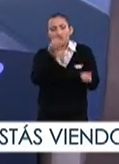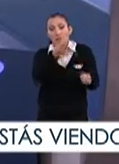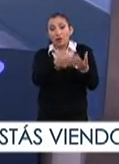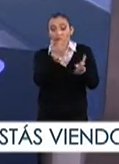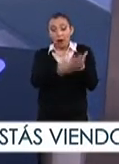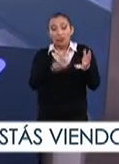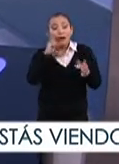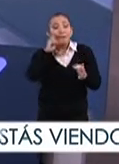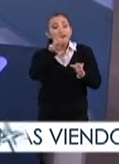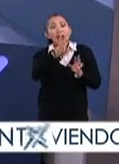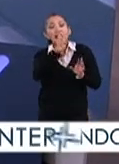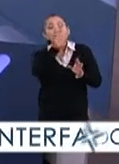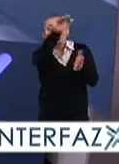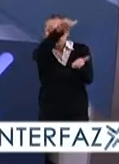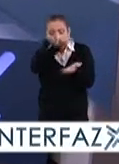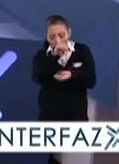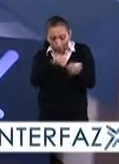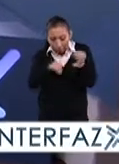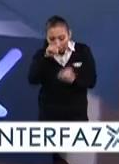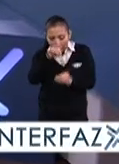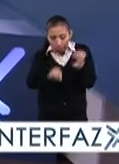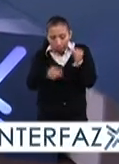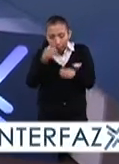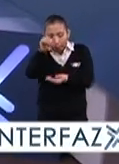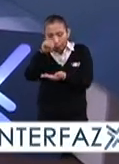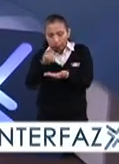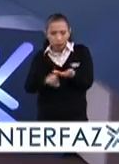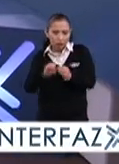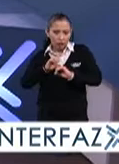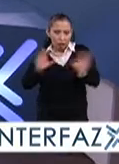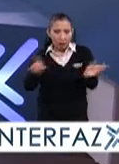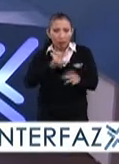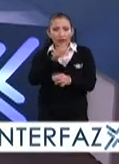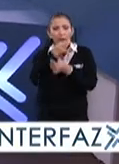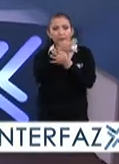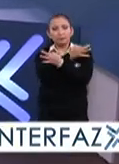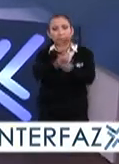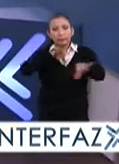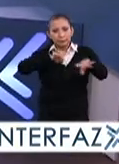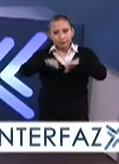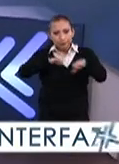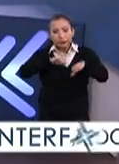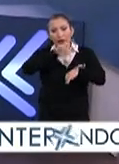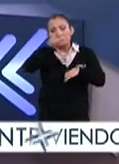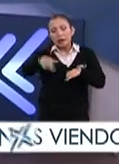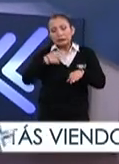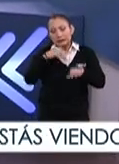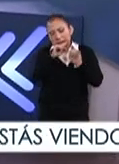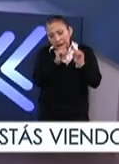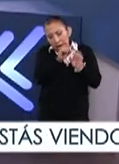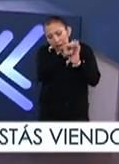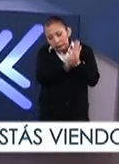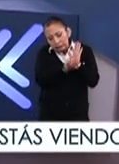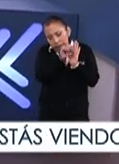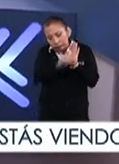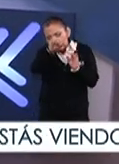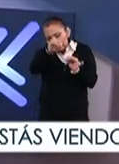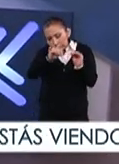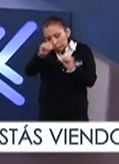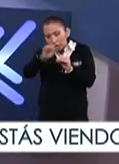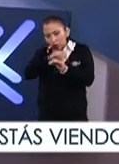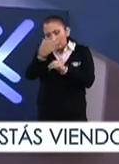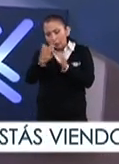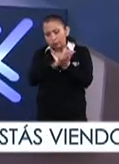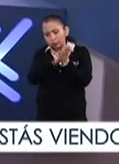Todavía falta ver los resultados de estos diálogos que, por supuesto, se irán trabajando después de una sistematización de todo